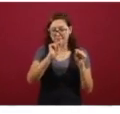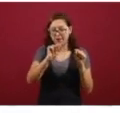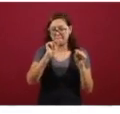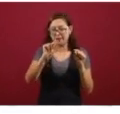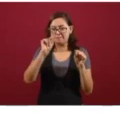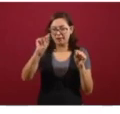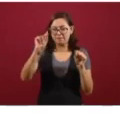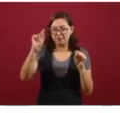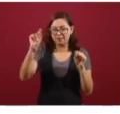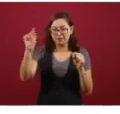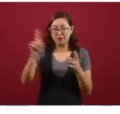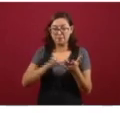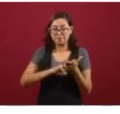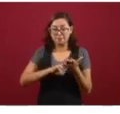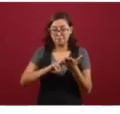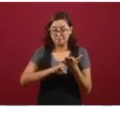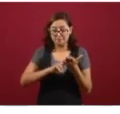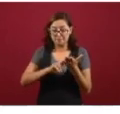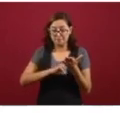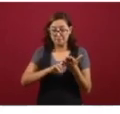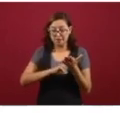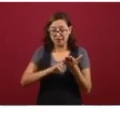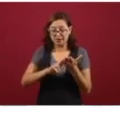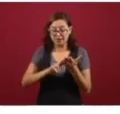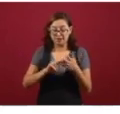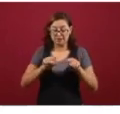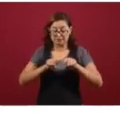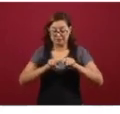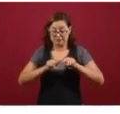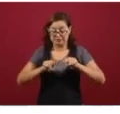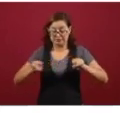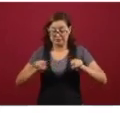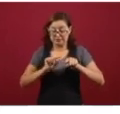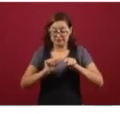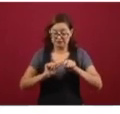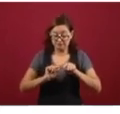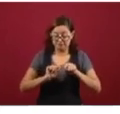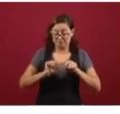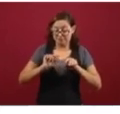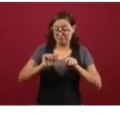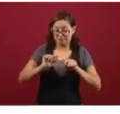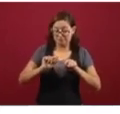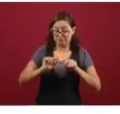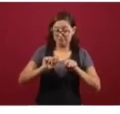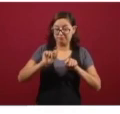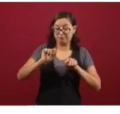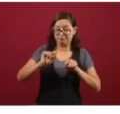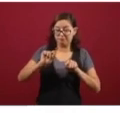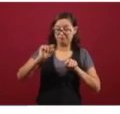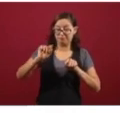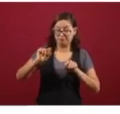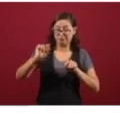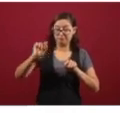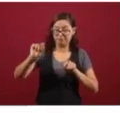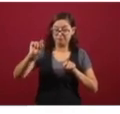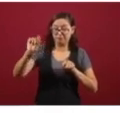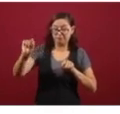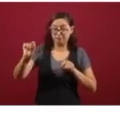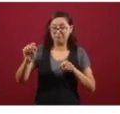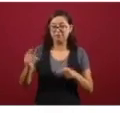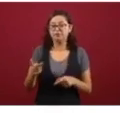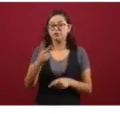la que nos señala la demanda mínima que pasamos, y la reserva operativa fue de